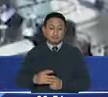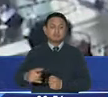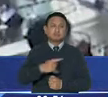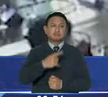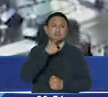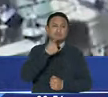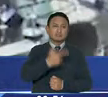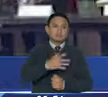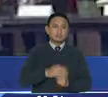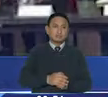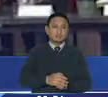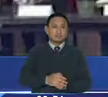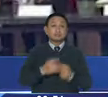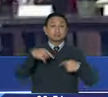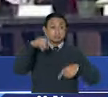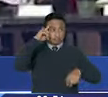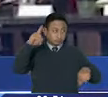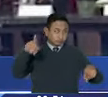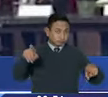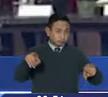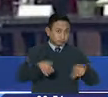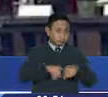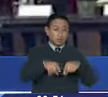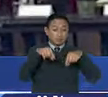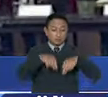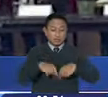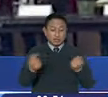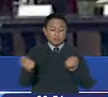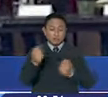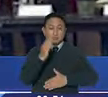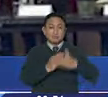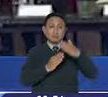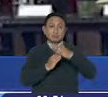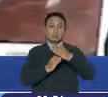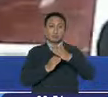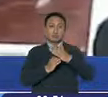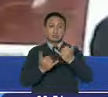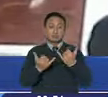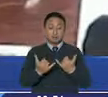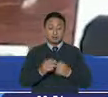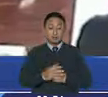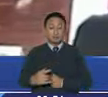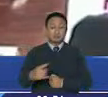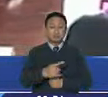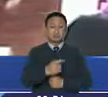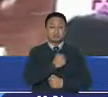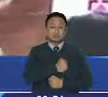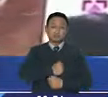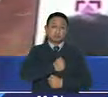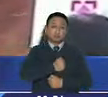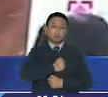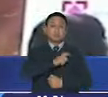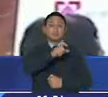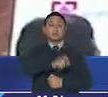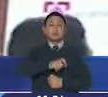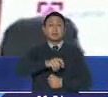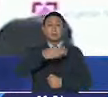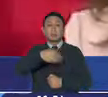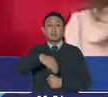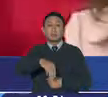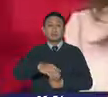modo llegar a un acuerdo con el fin de gobernar de forma pacífica en medio de la declaración de luto nacional a efectuarse el